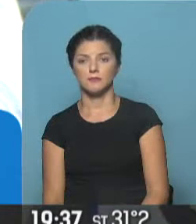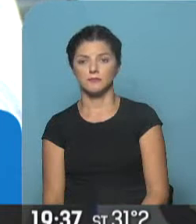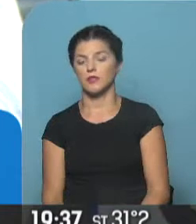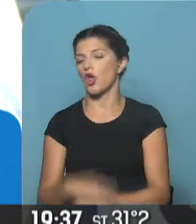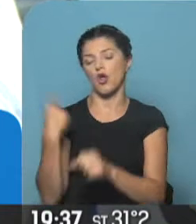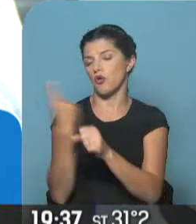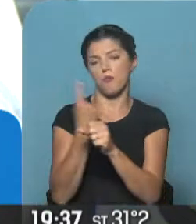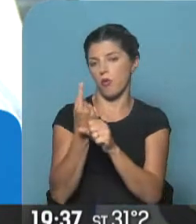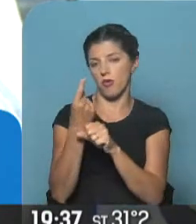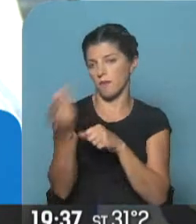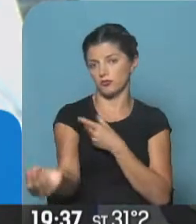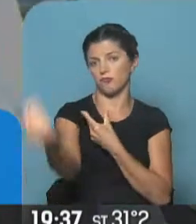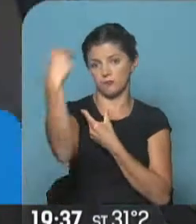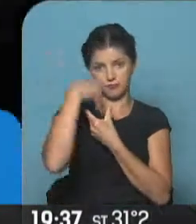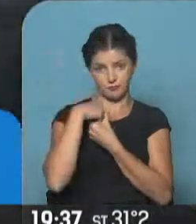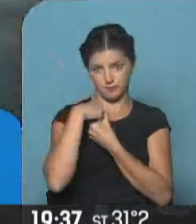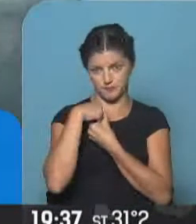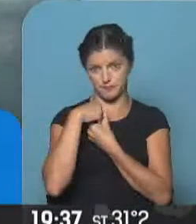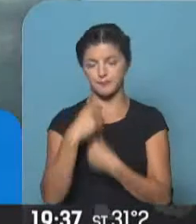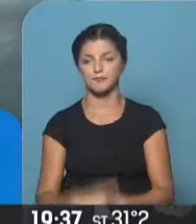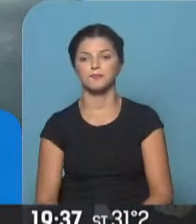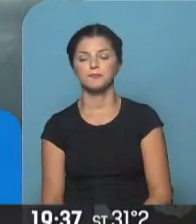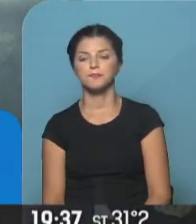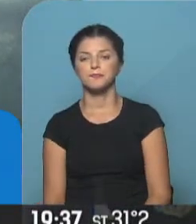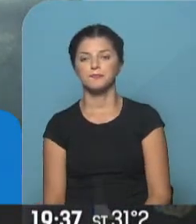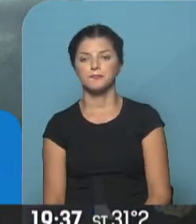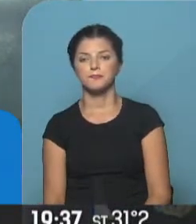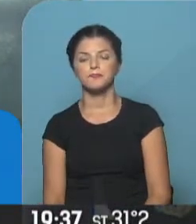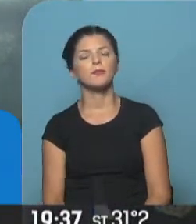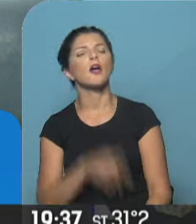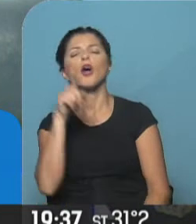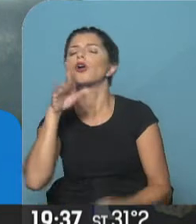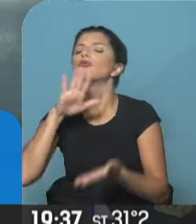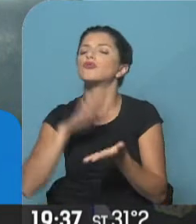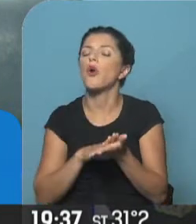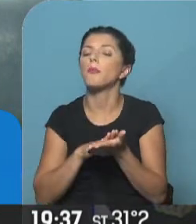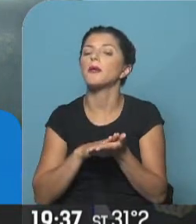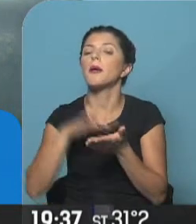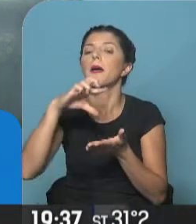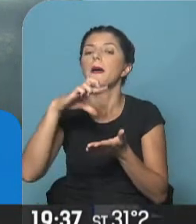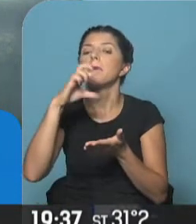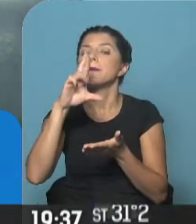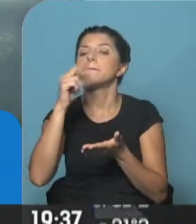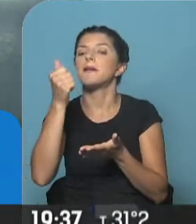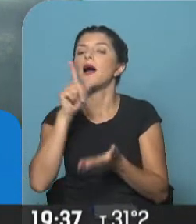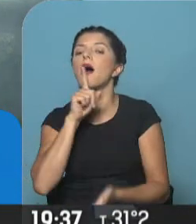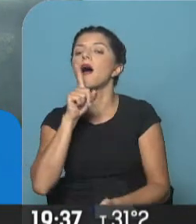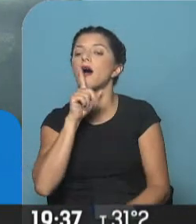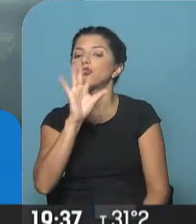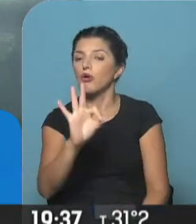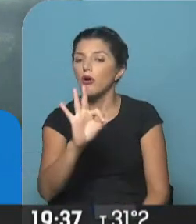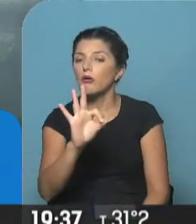concretar lo que habíamos iniciado. ¿Qué distancia está la operación por Lucas Prato? Por Lucas